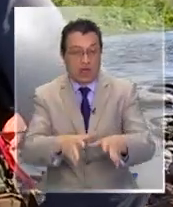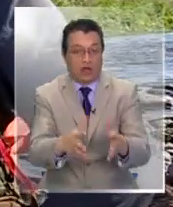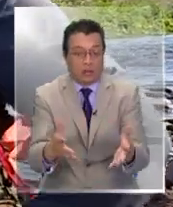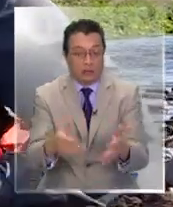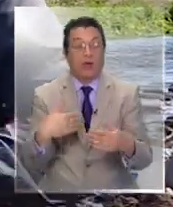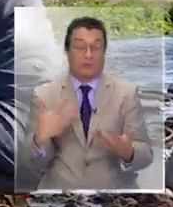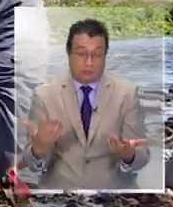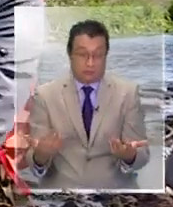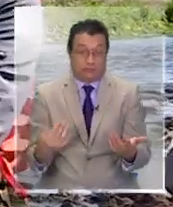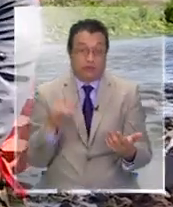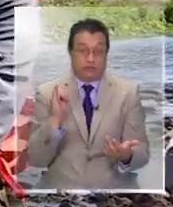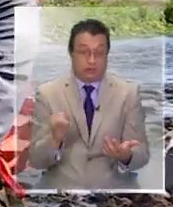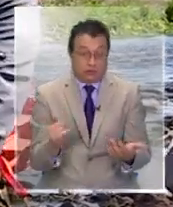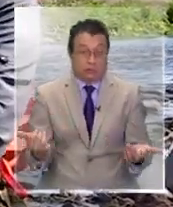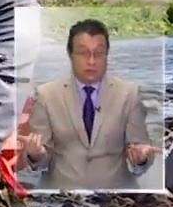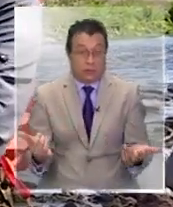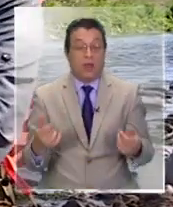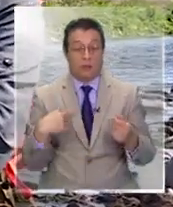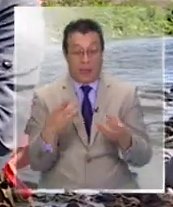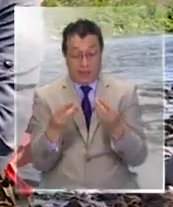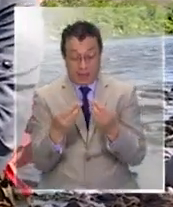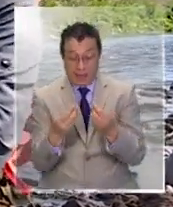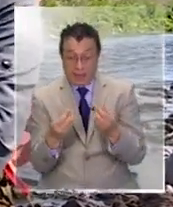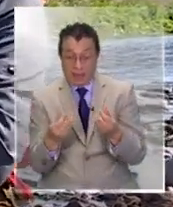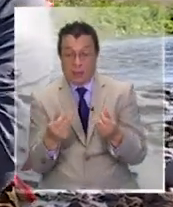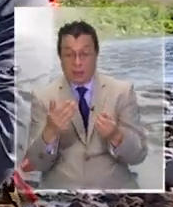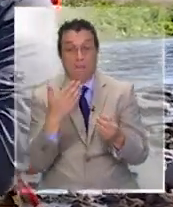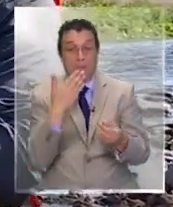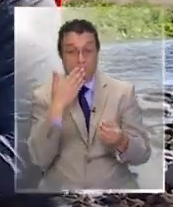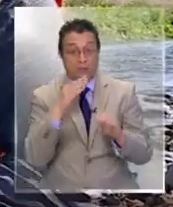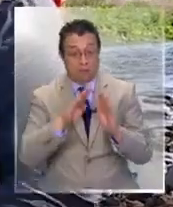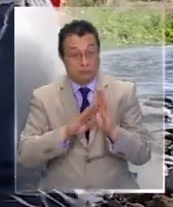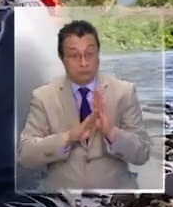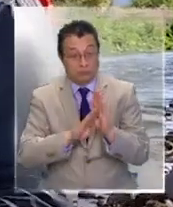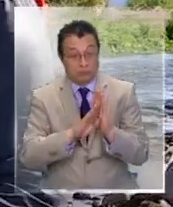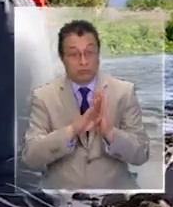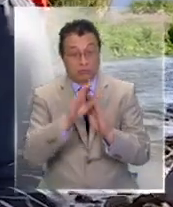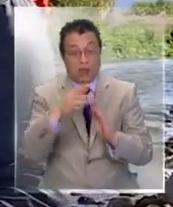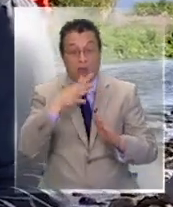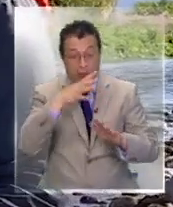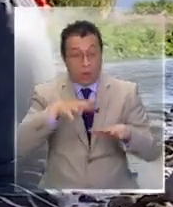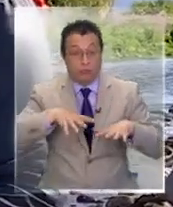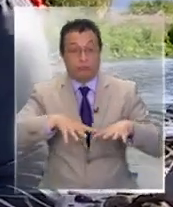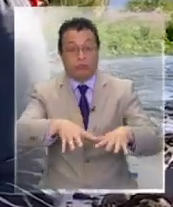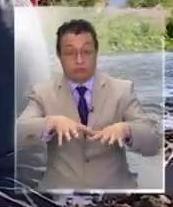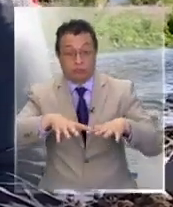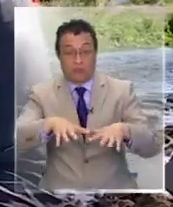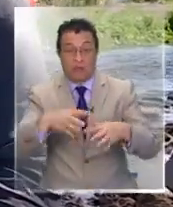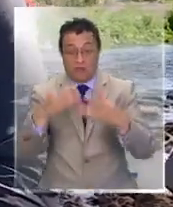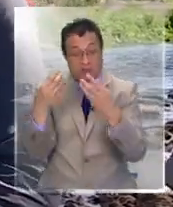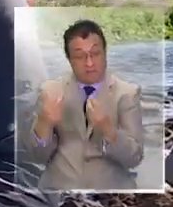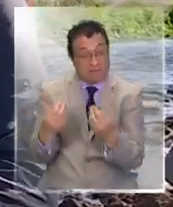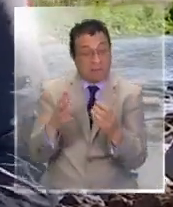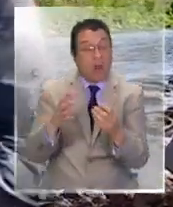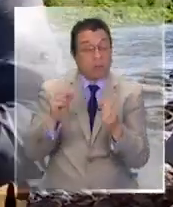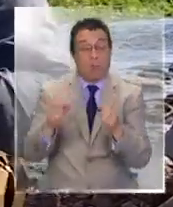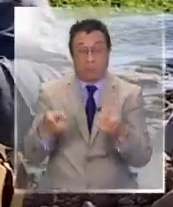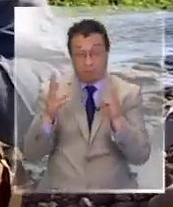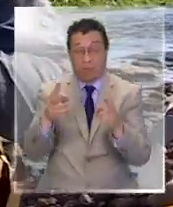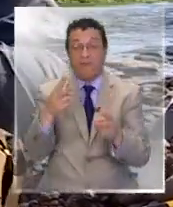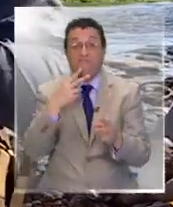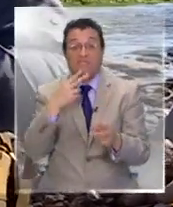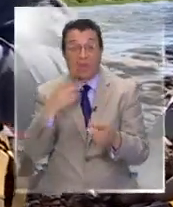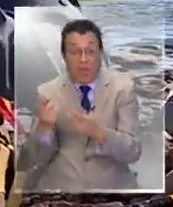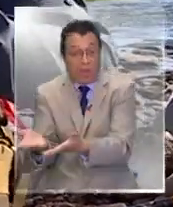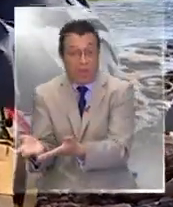por ejemplo, es de que, si bien ya tenemos una calidad relativamente adecuada en este sector, tenemos una cantidad de agua, no sé si es razonable, pero por lo menos permite la vida,